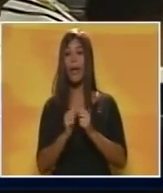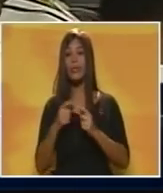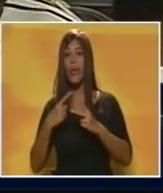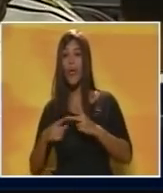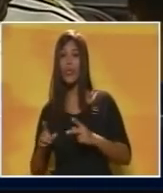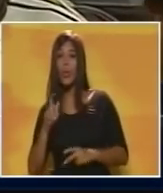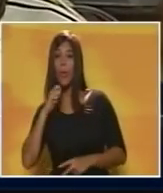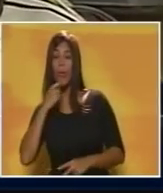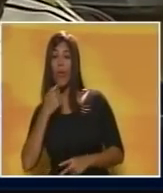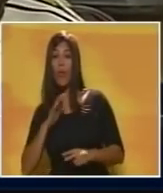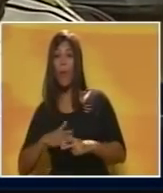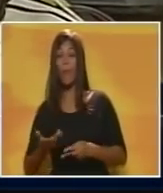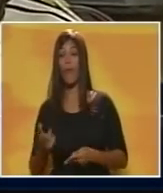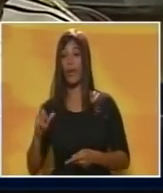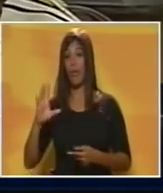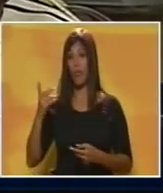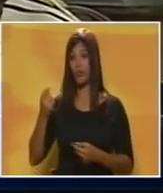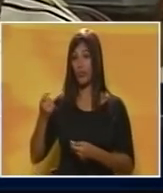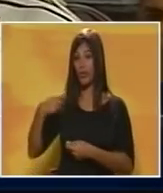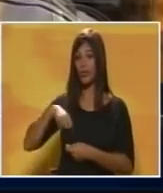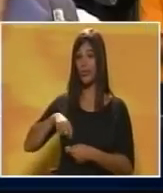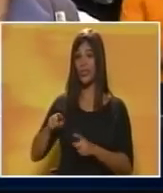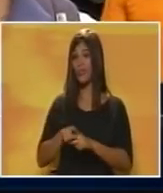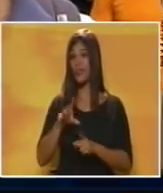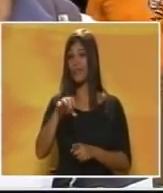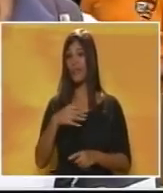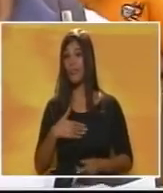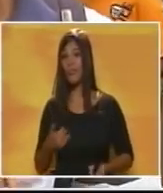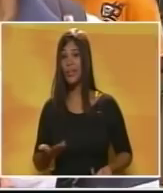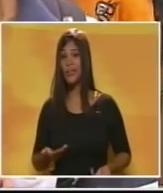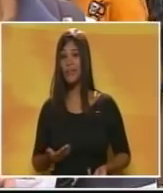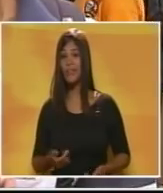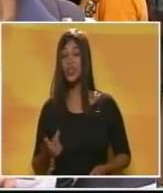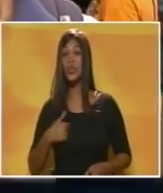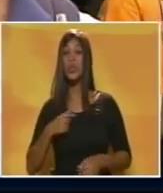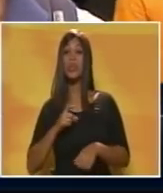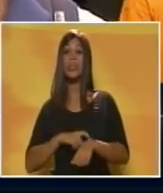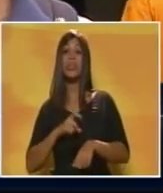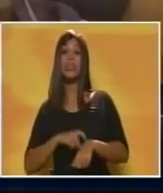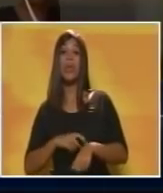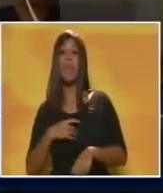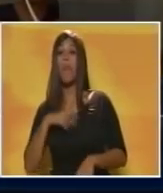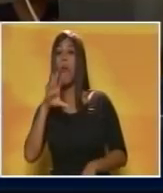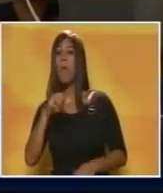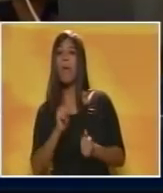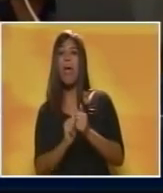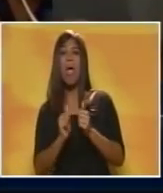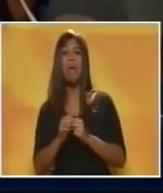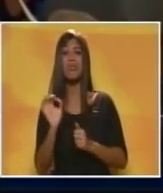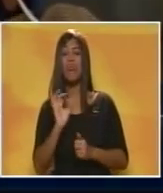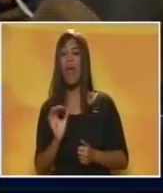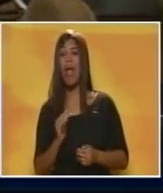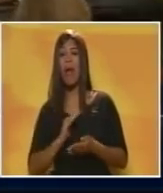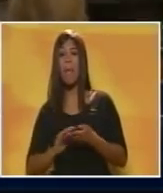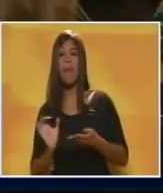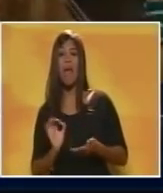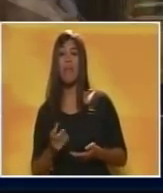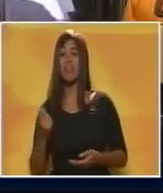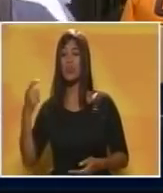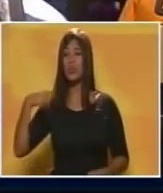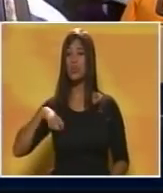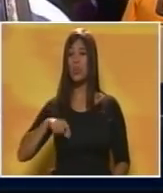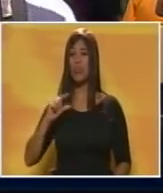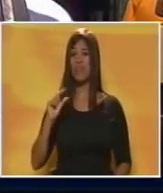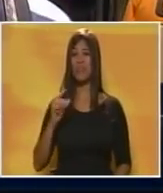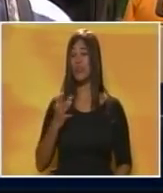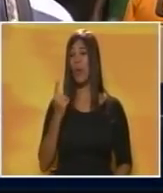pollo, porque es lo que nos alcanza, es día a día. Yo tengo tiempo que no compro queso, no compro charcutería igual. El sueldo mínimo nos alcanza como